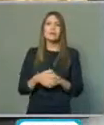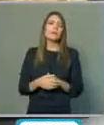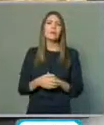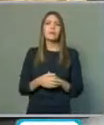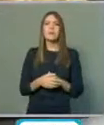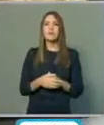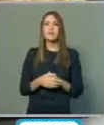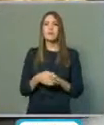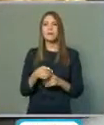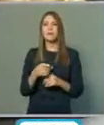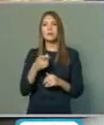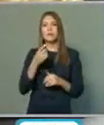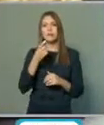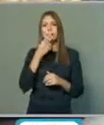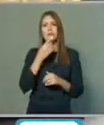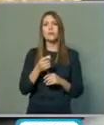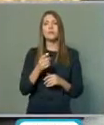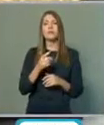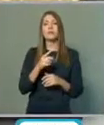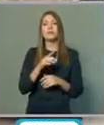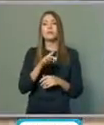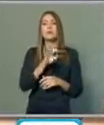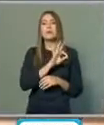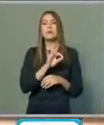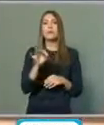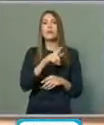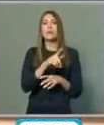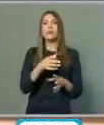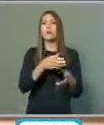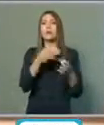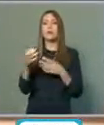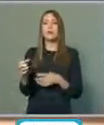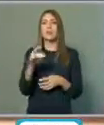sacarlo de la licuadora. Podemos también, pero acuérdate, compañero, que el tiempo